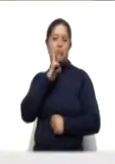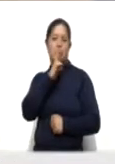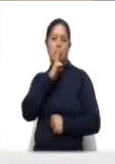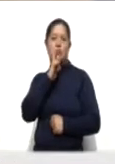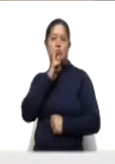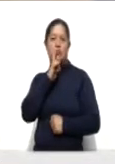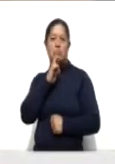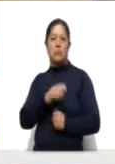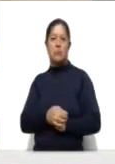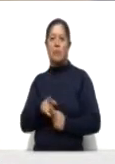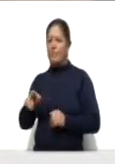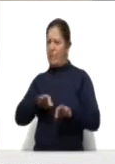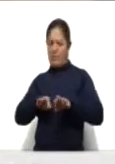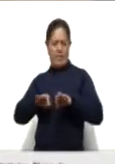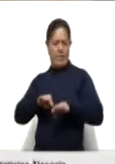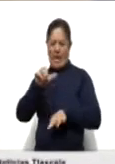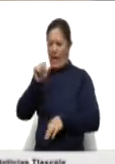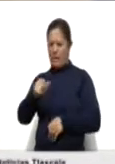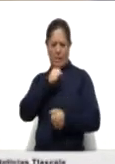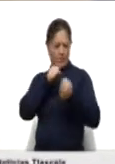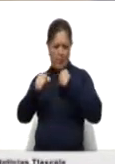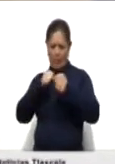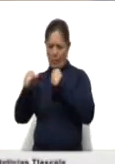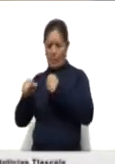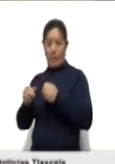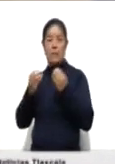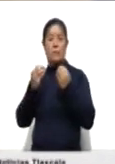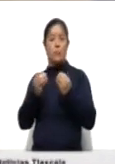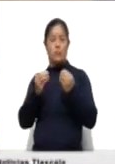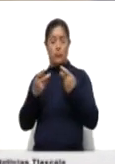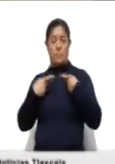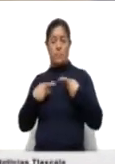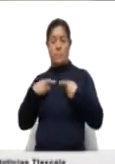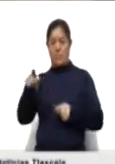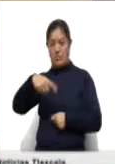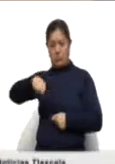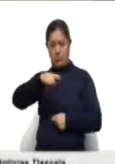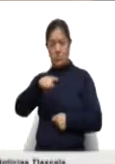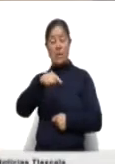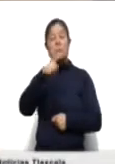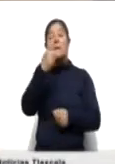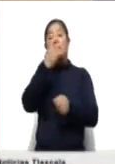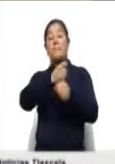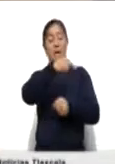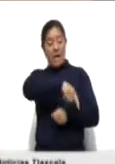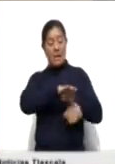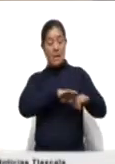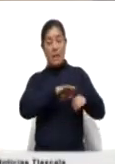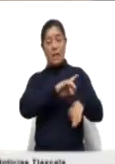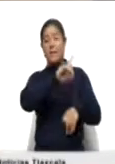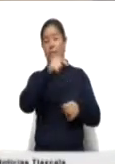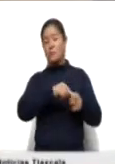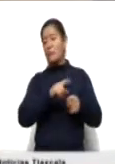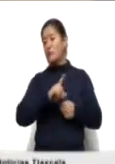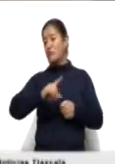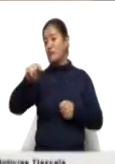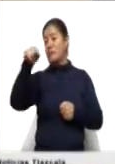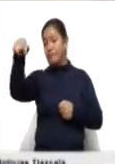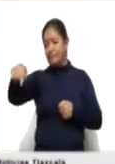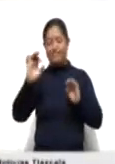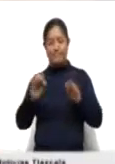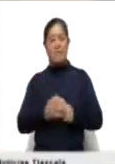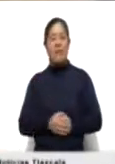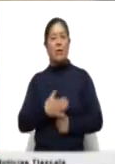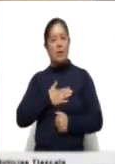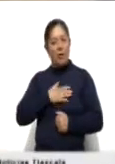dedican a la locución, varios han salido de aquí. Entonces para mí quiere decir que estoy en la mejor